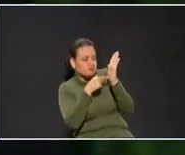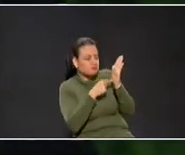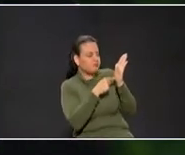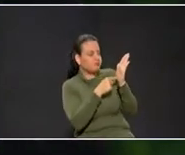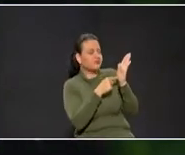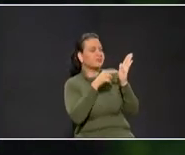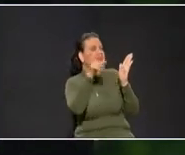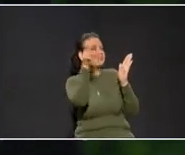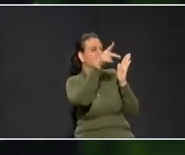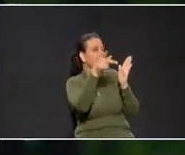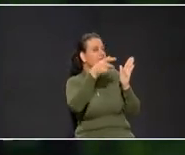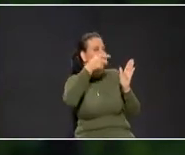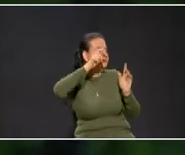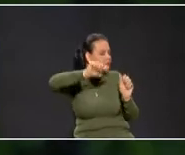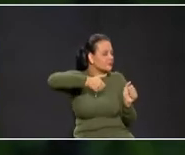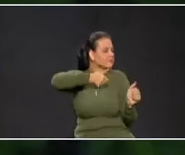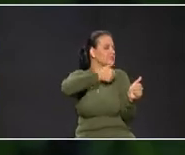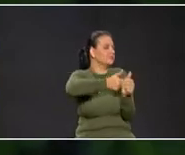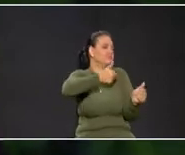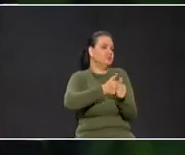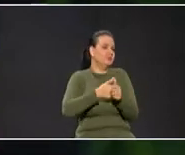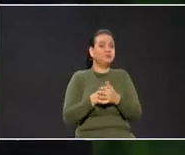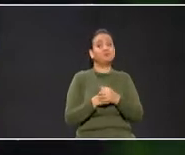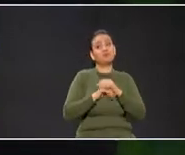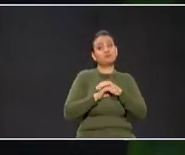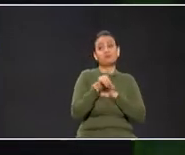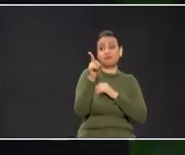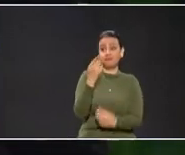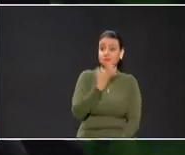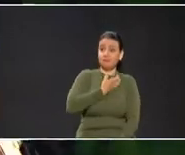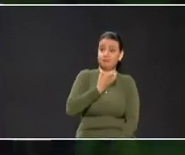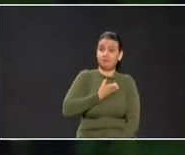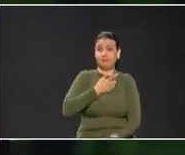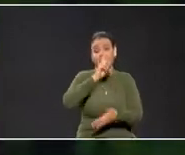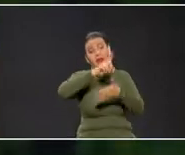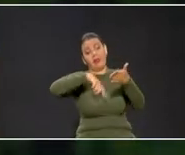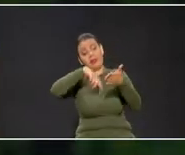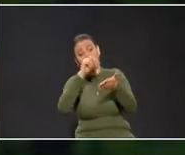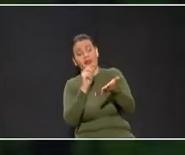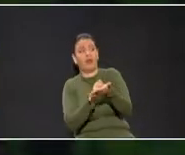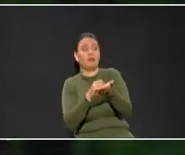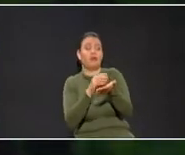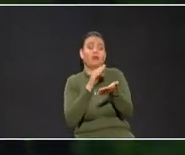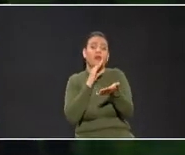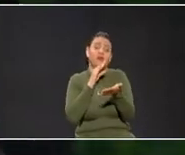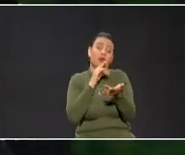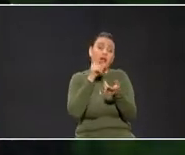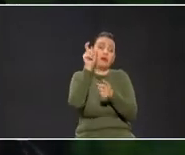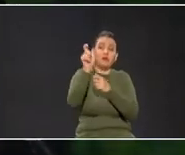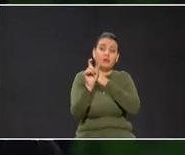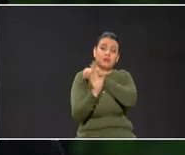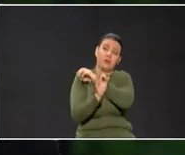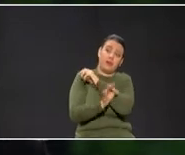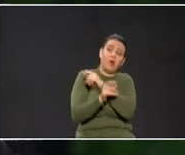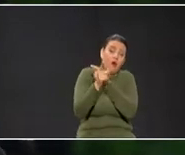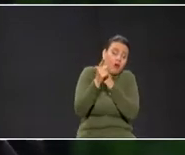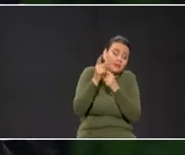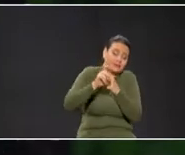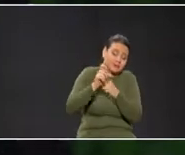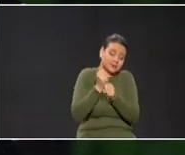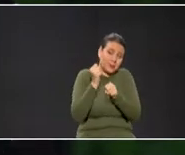algo efectivo porque porque es que la alcaldía de medellín lean estos contratos a psicólogos a trans que evitan trabajar está bien pero que no tienen esa